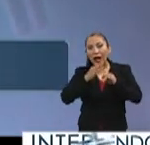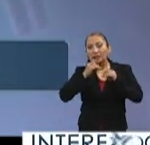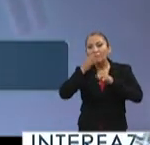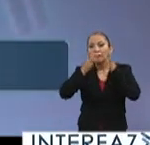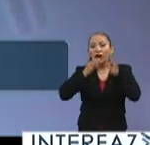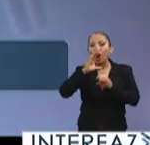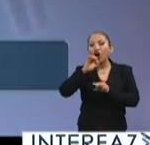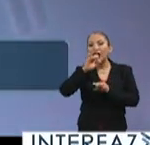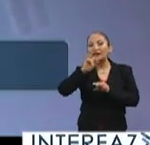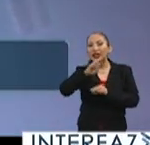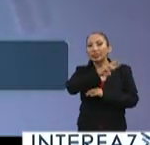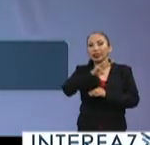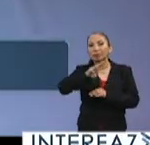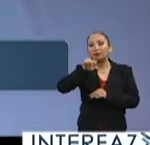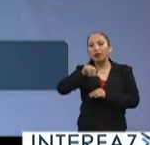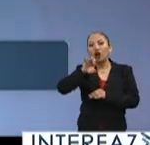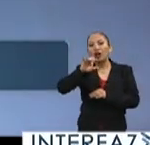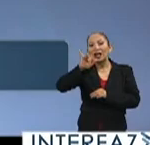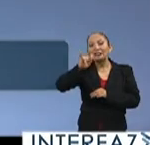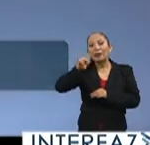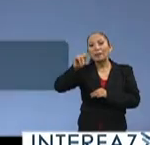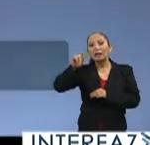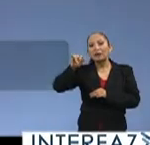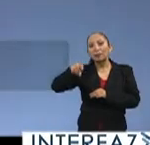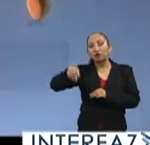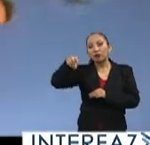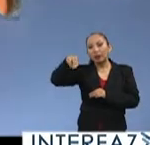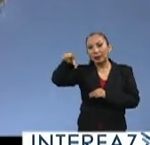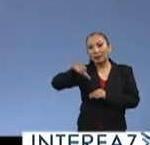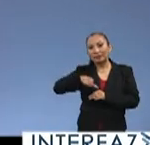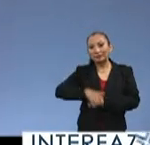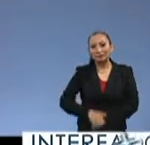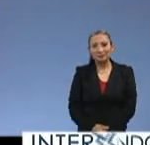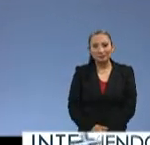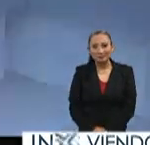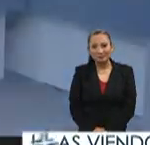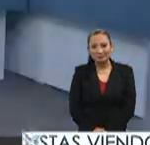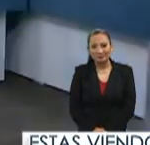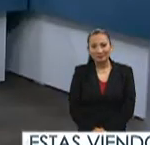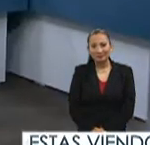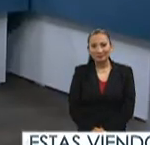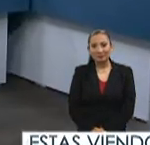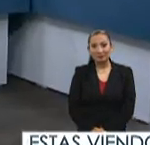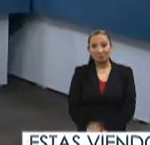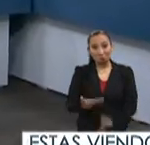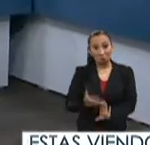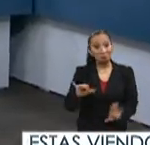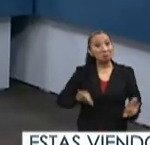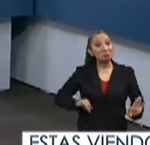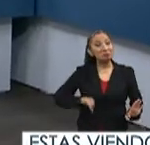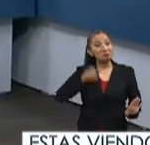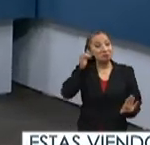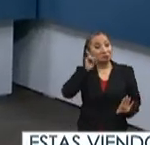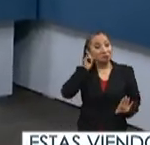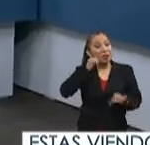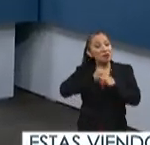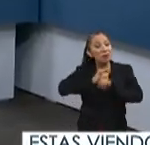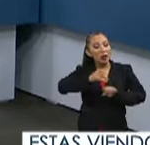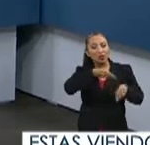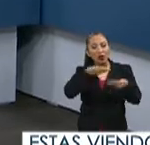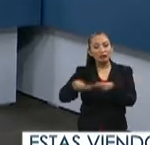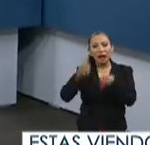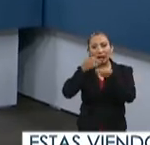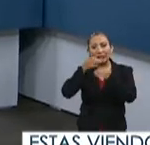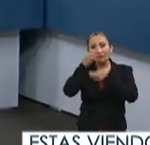informativa CONACYT en www.conacitprensa.mx. Pues muy interesante siempre la información que nos ofrece